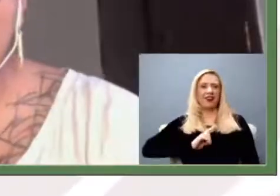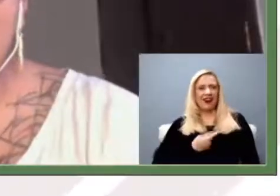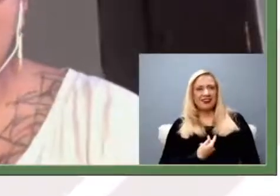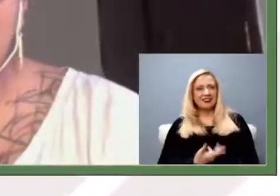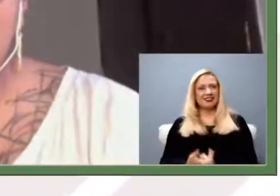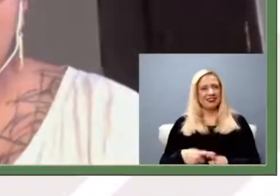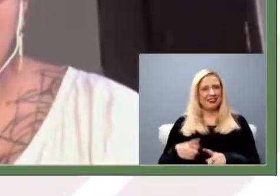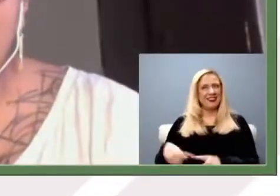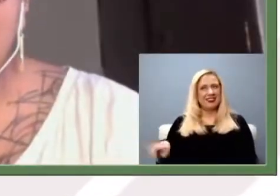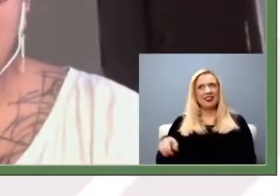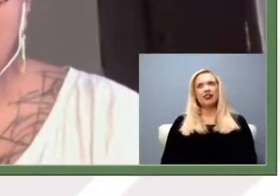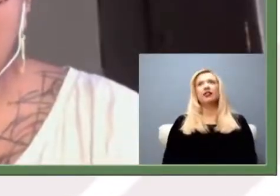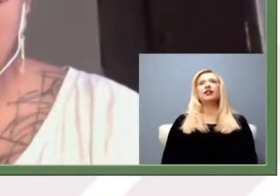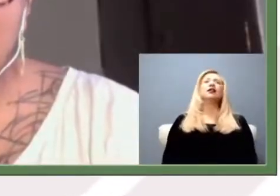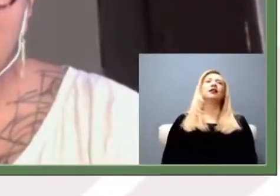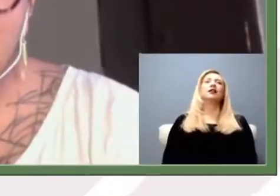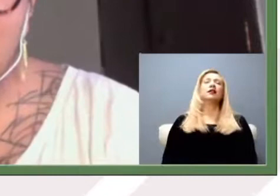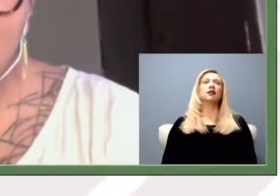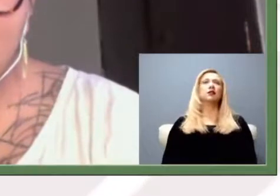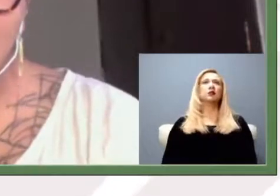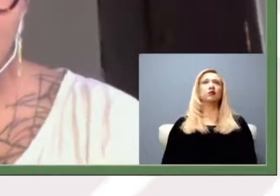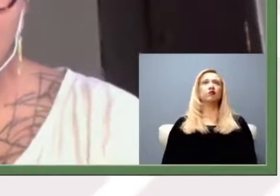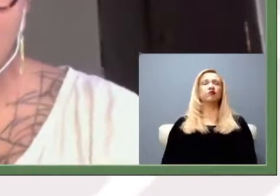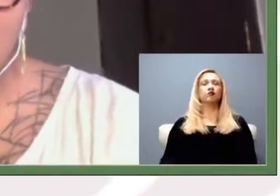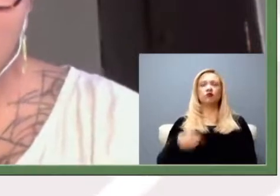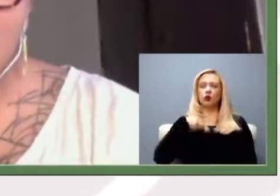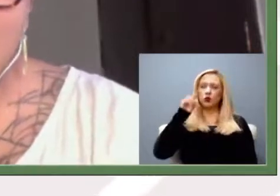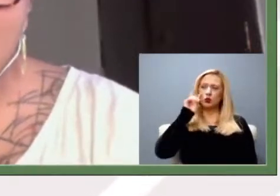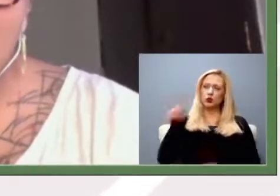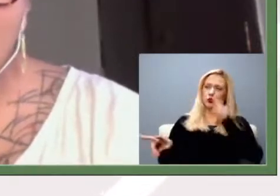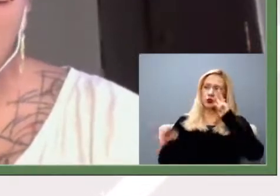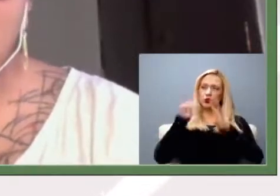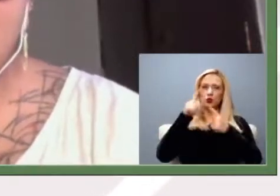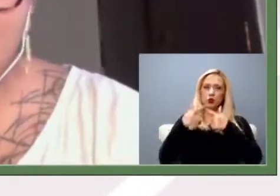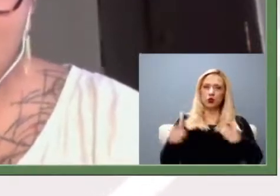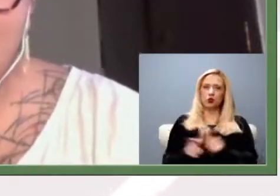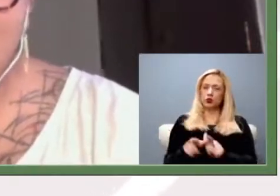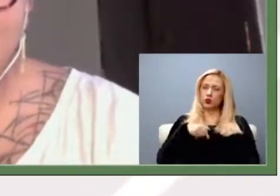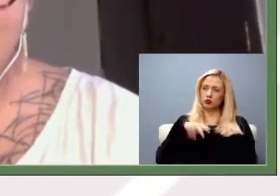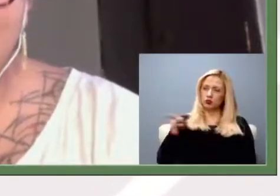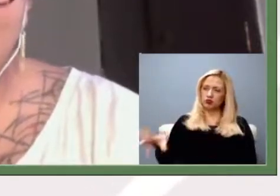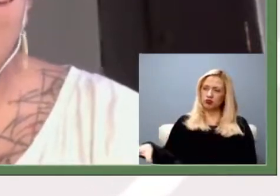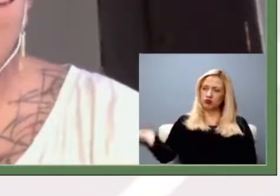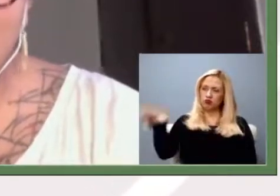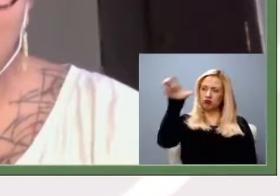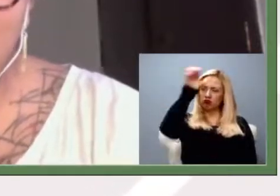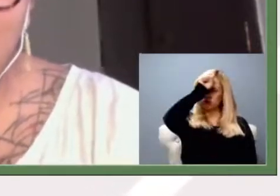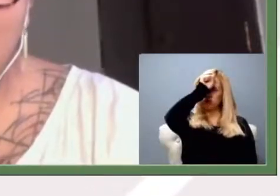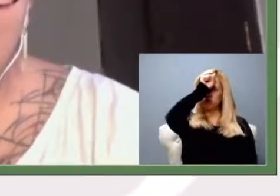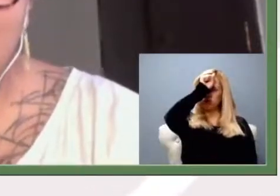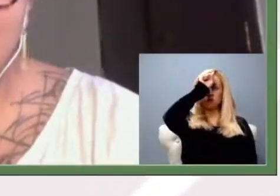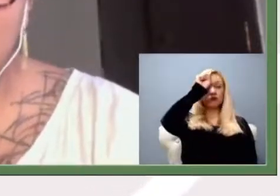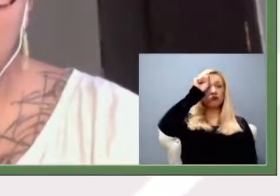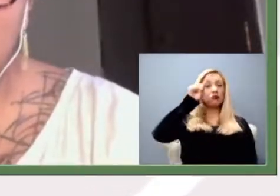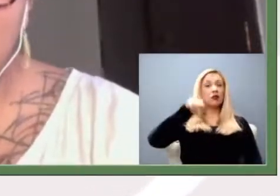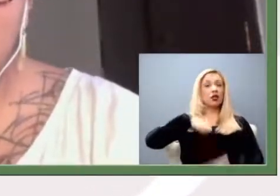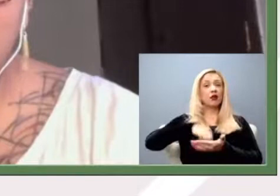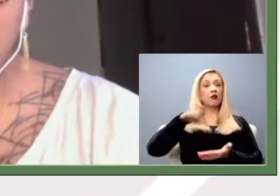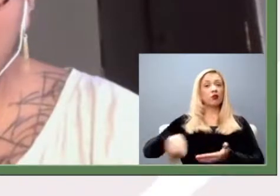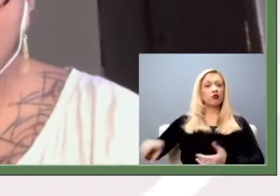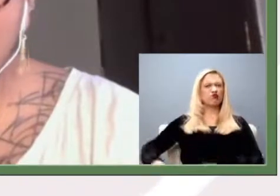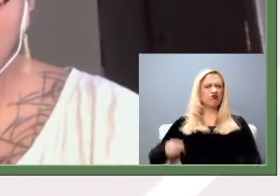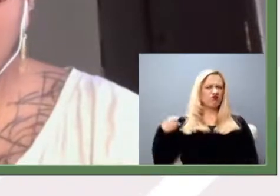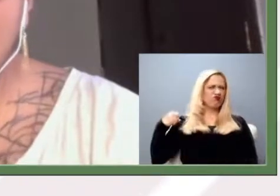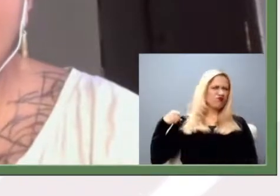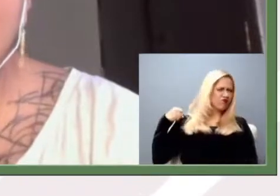así, que de quienes hemos aprendido mucho, y eso es ponerlo a la vista. Esa es una de las cuestiones, ponerlo